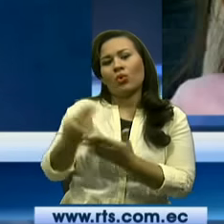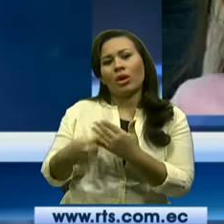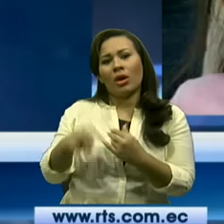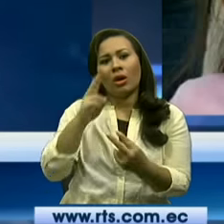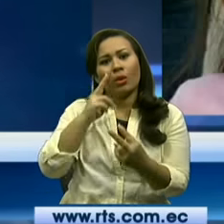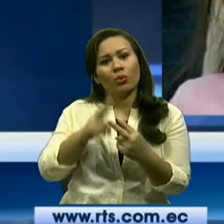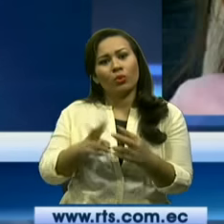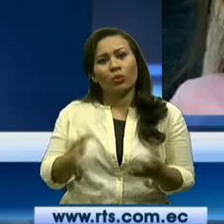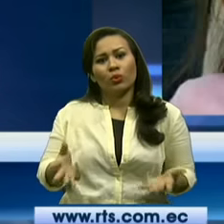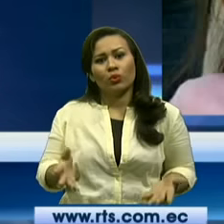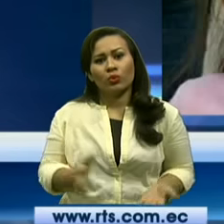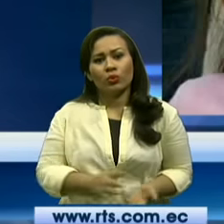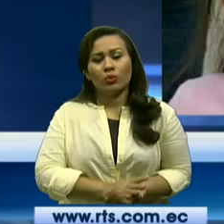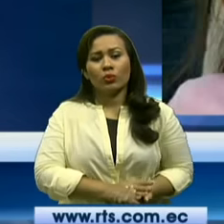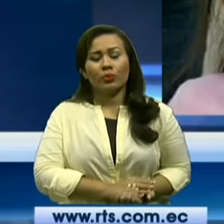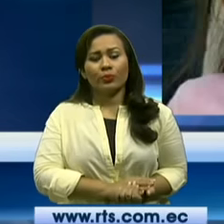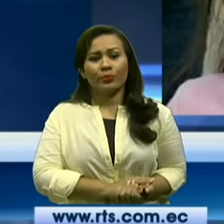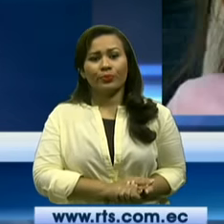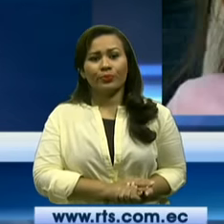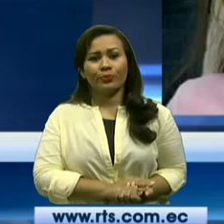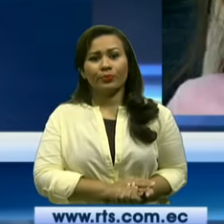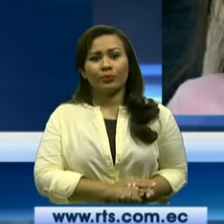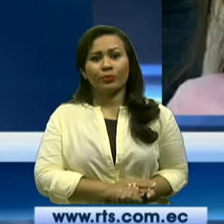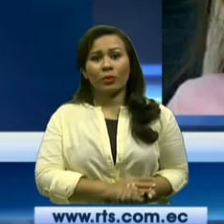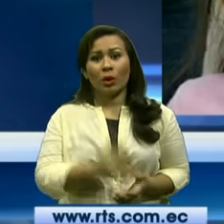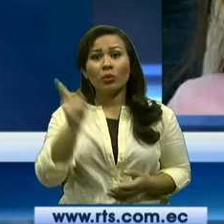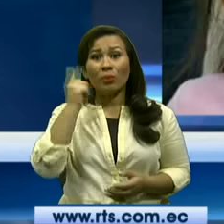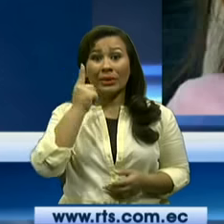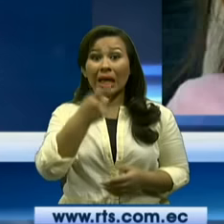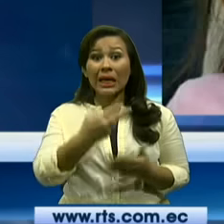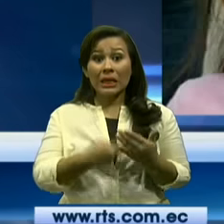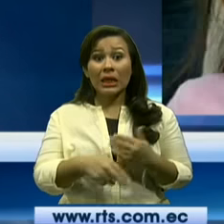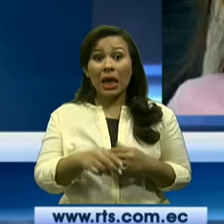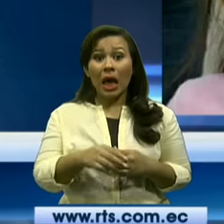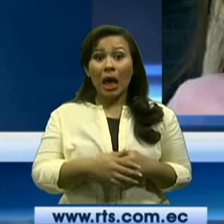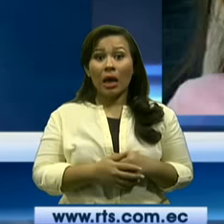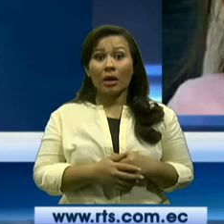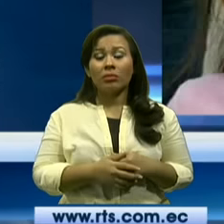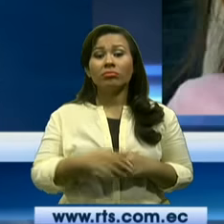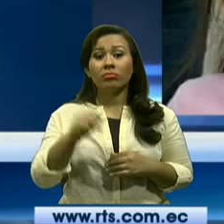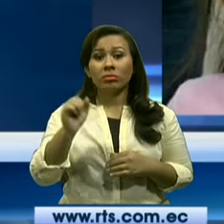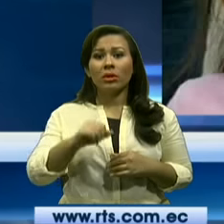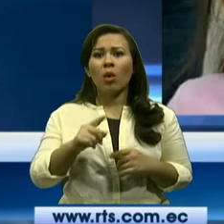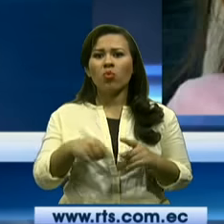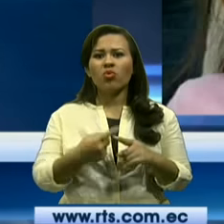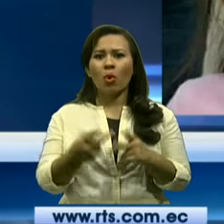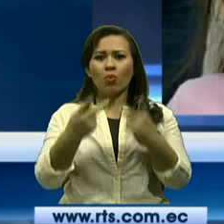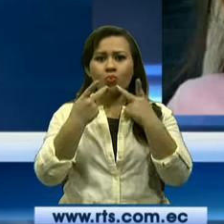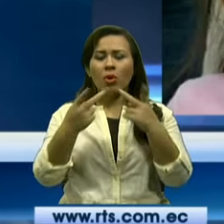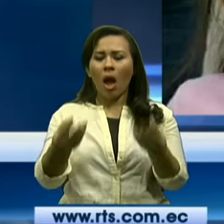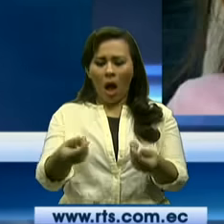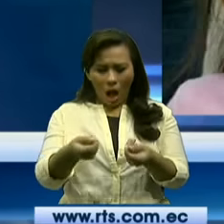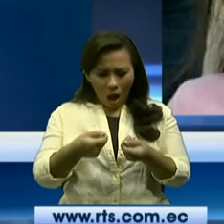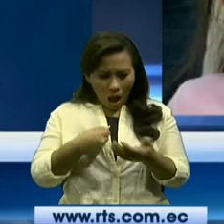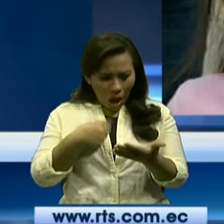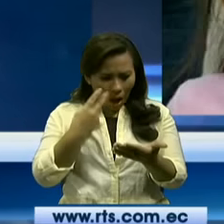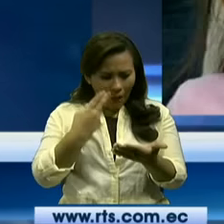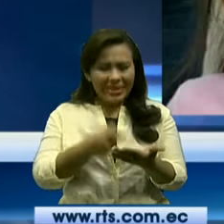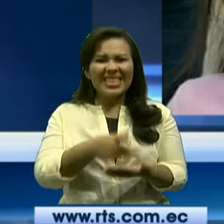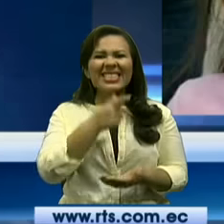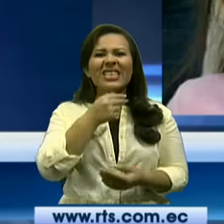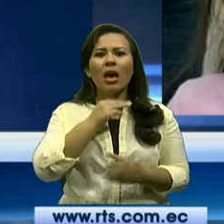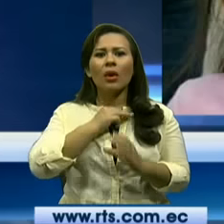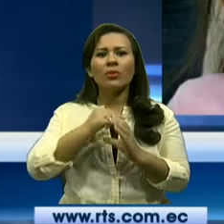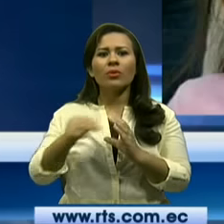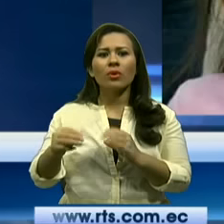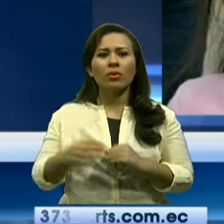Correcto. Indudablemente. Y usted dice que es su hija. Sin embargo, esa foto la recibió usted. Correctamente, sí. ¿Quién le envió esa